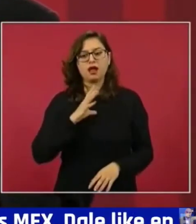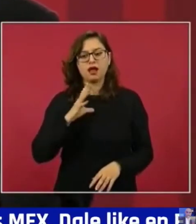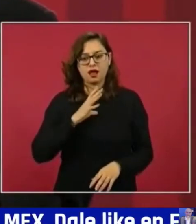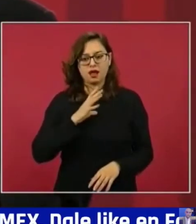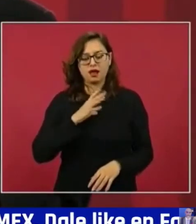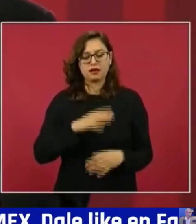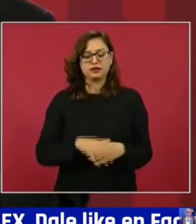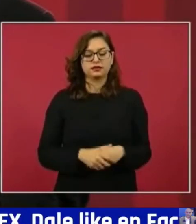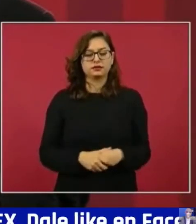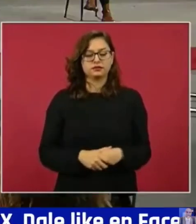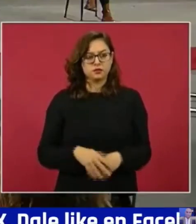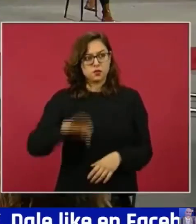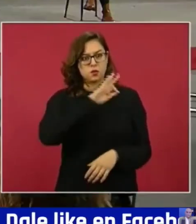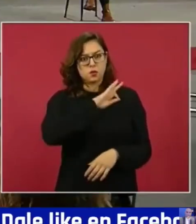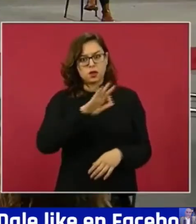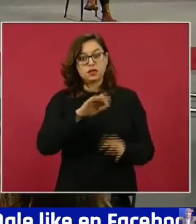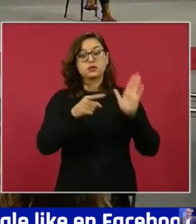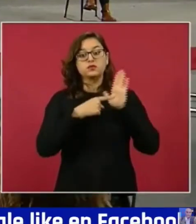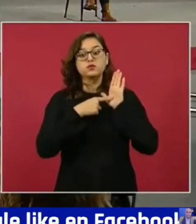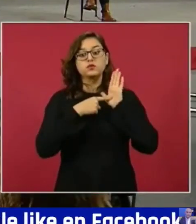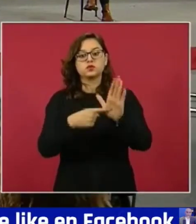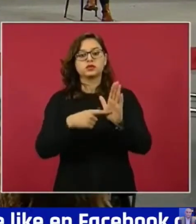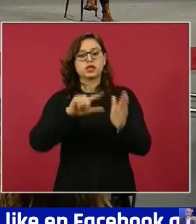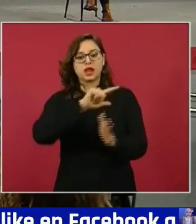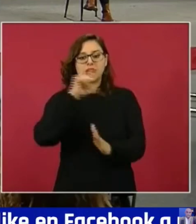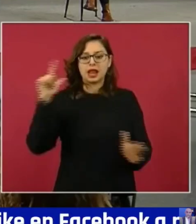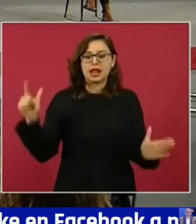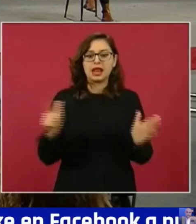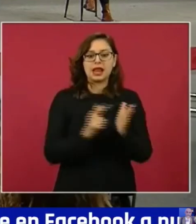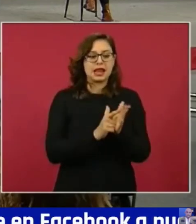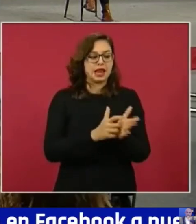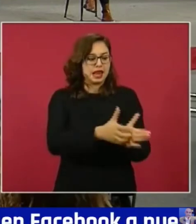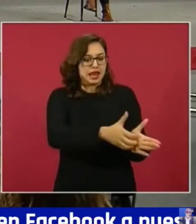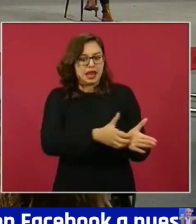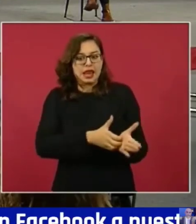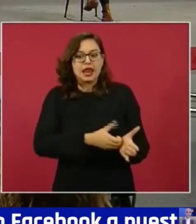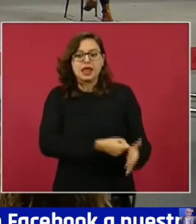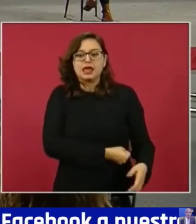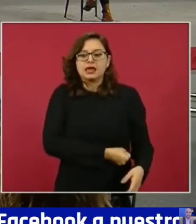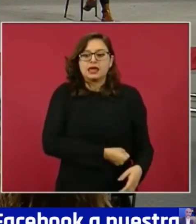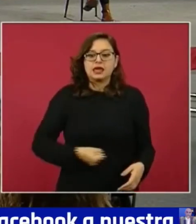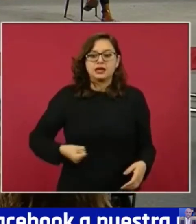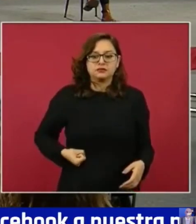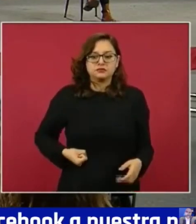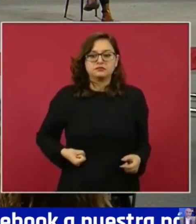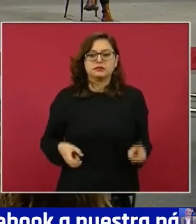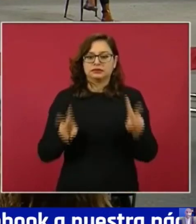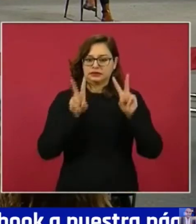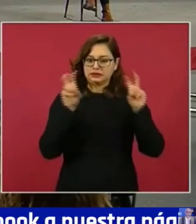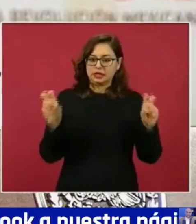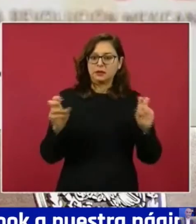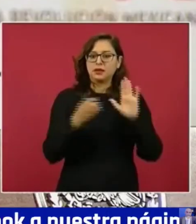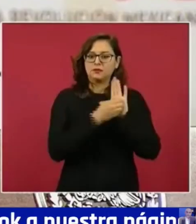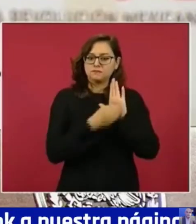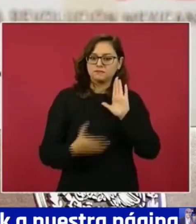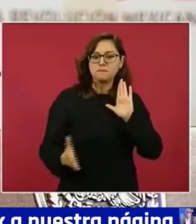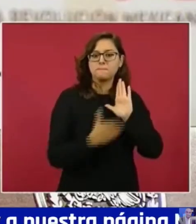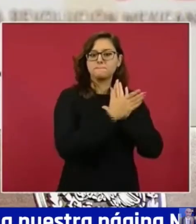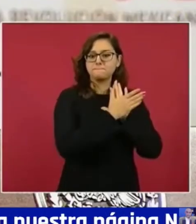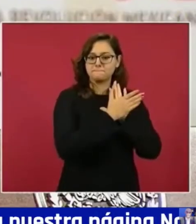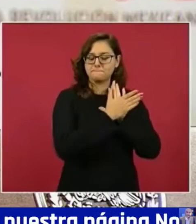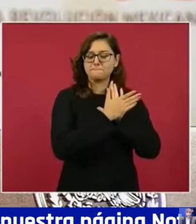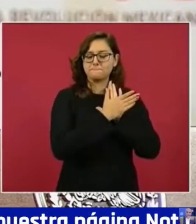en la ley de austeridad, a ver, búsquenla, lo que se establece